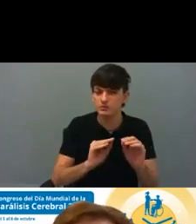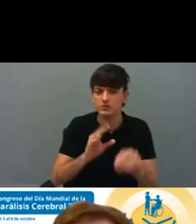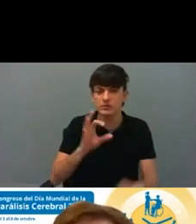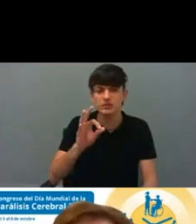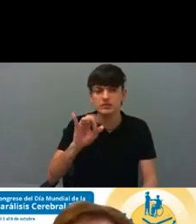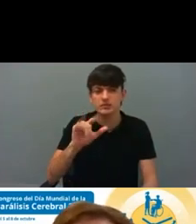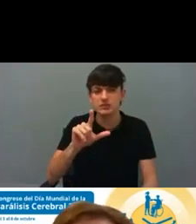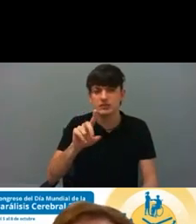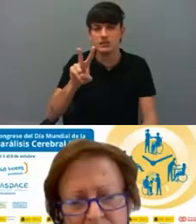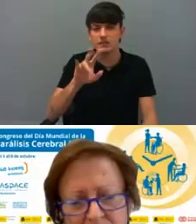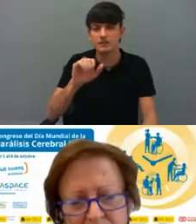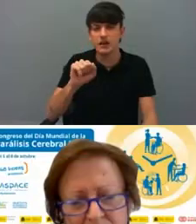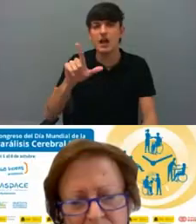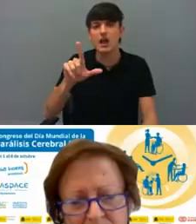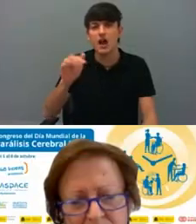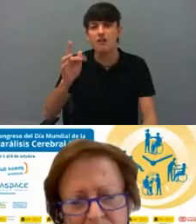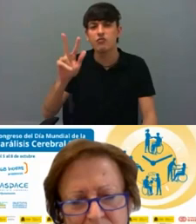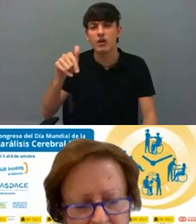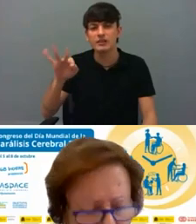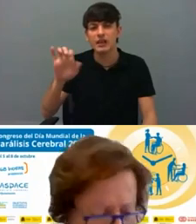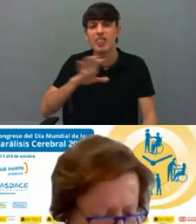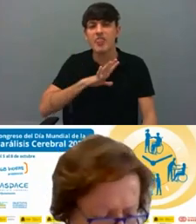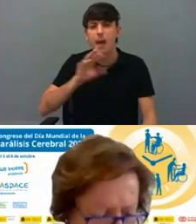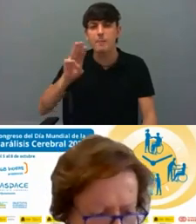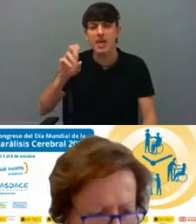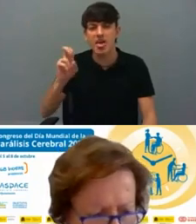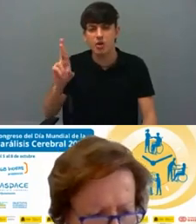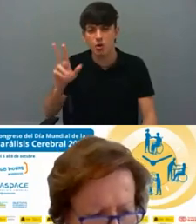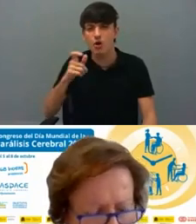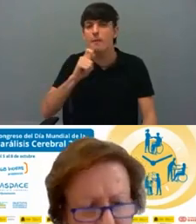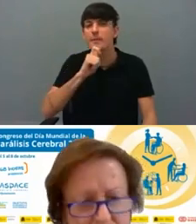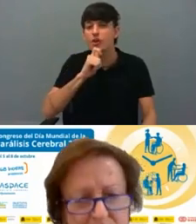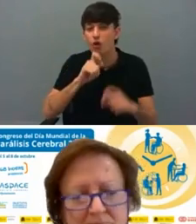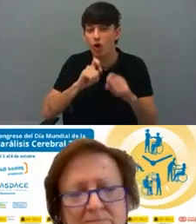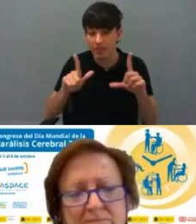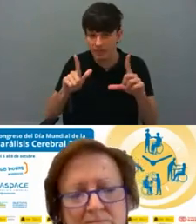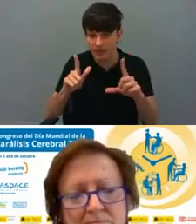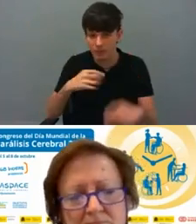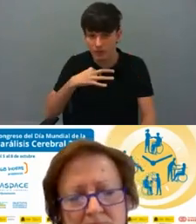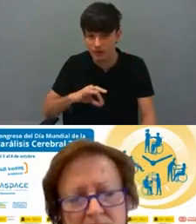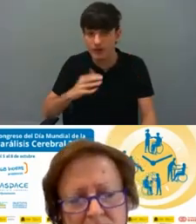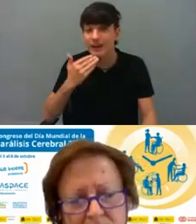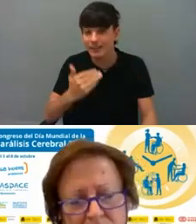de Pedro, por favor, si le habilitáis el micrófono para que ella pueda expresarlo. Gracias.